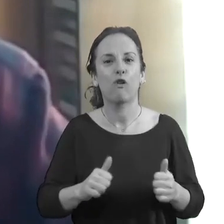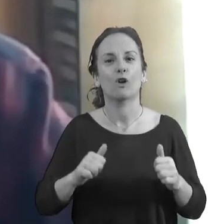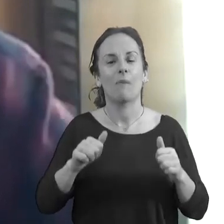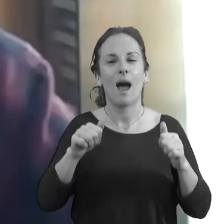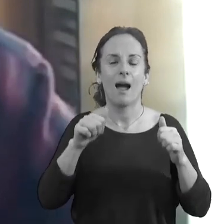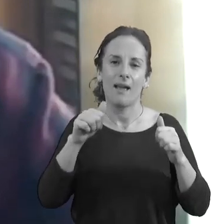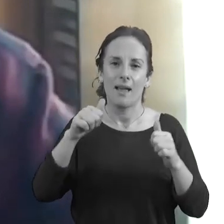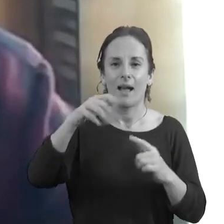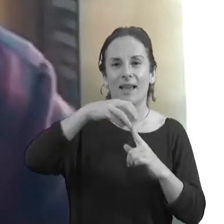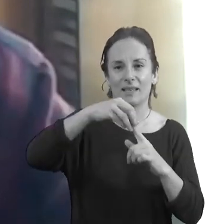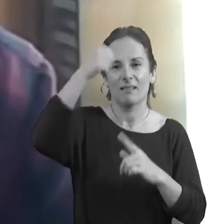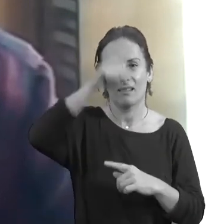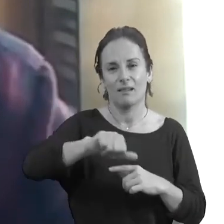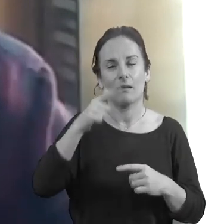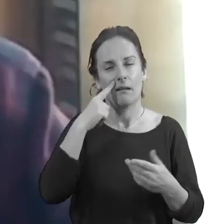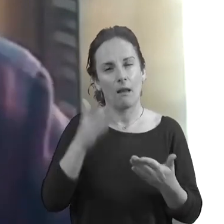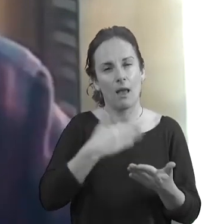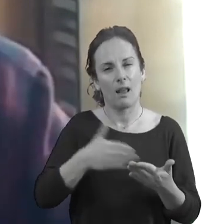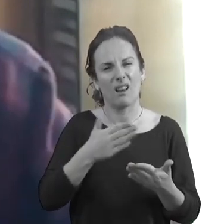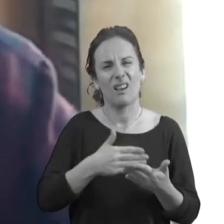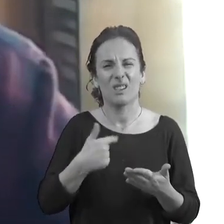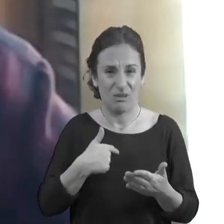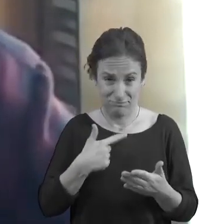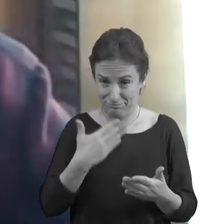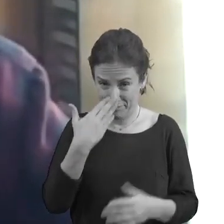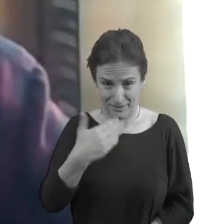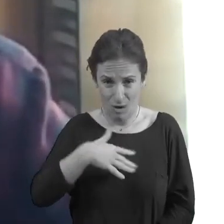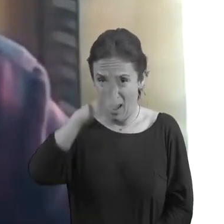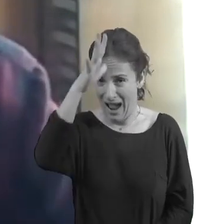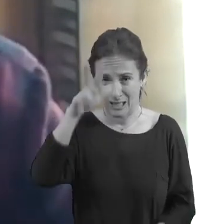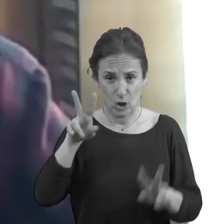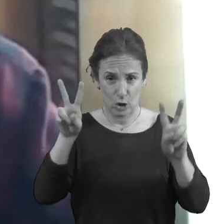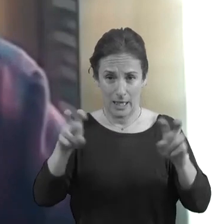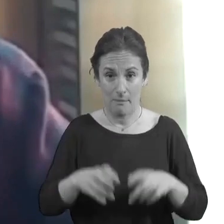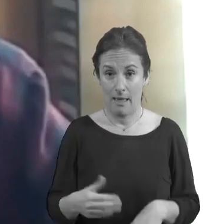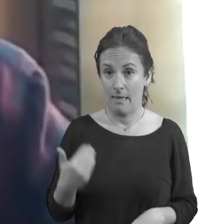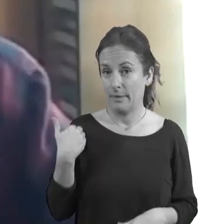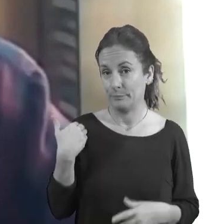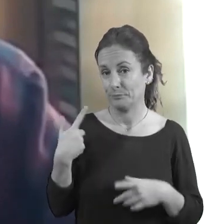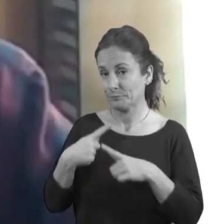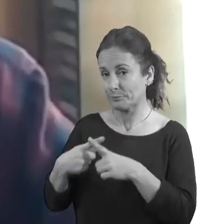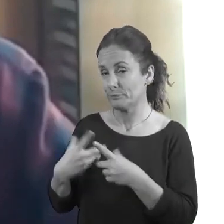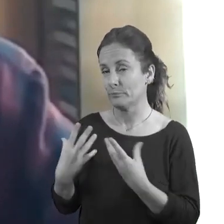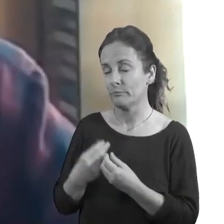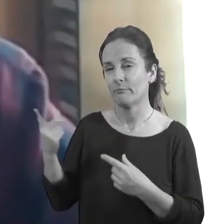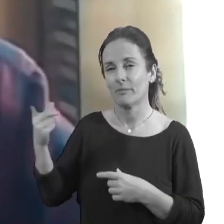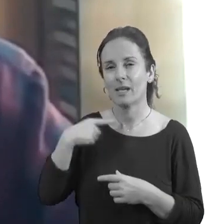si soy sincera, de hartazgo ya con esto, no puedo más. Escribí un artículo con una compañera antropóloga catalana en